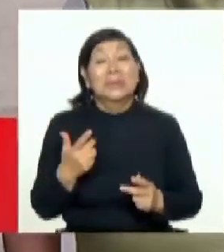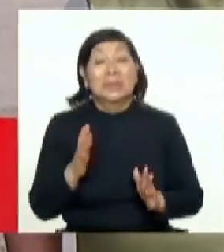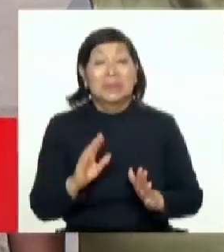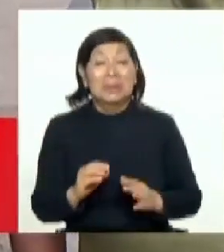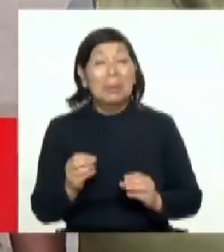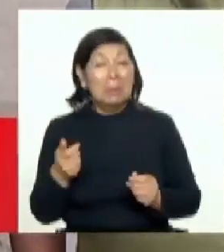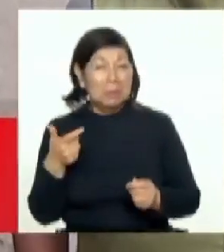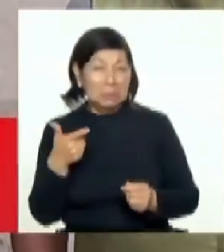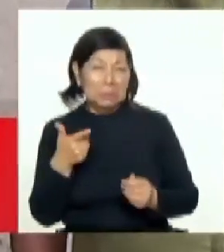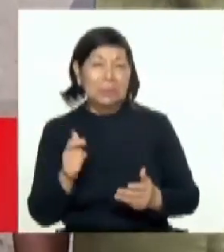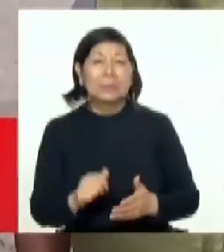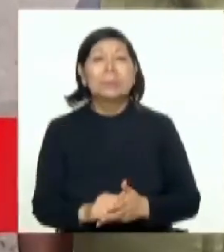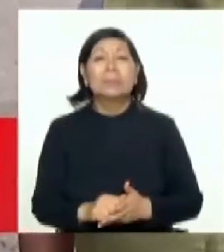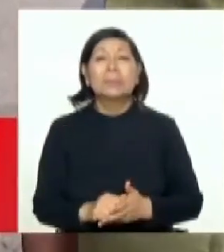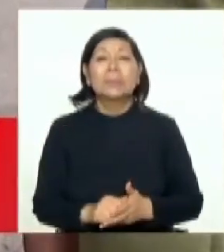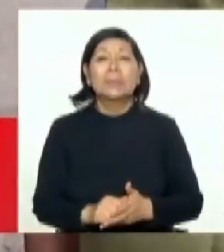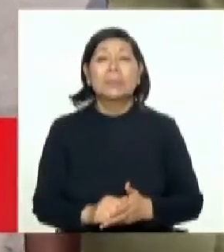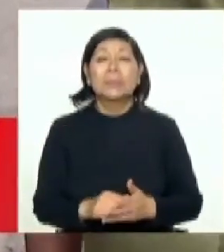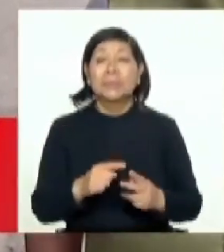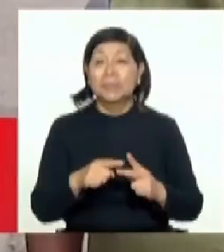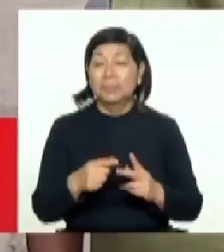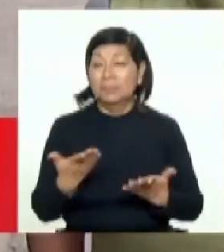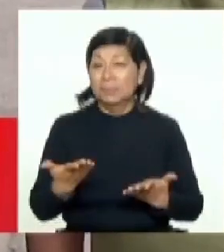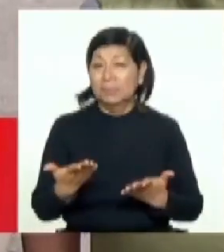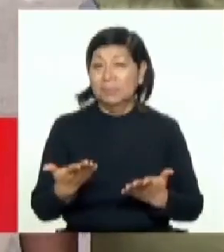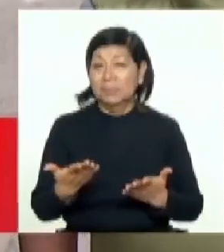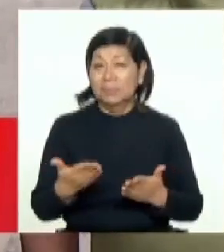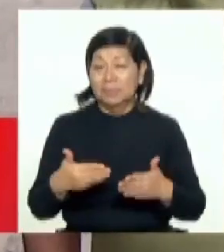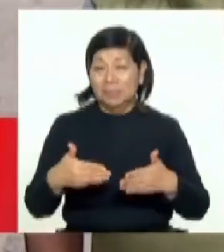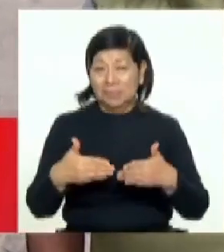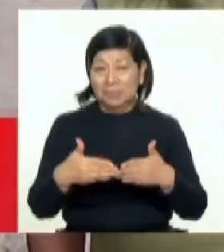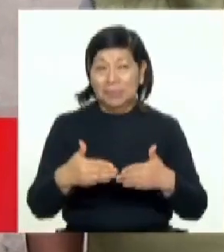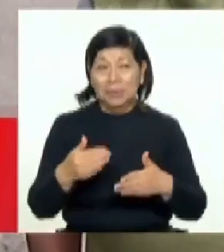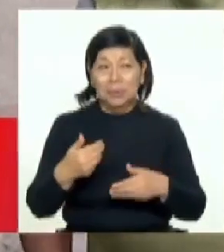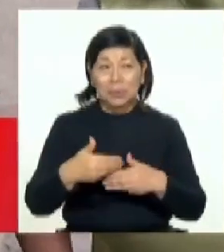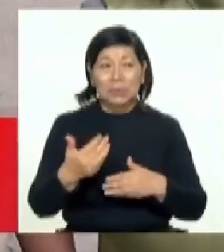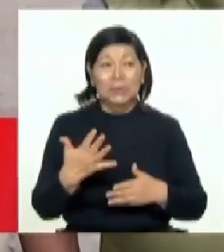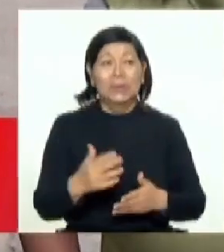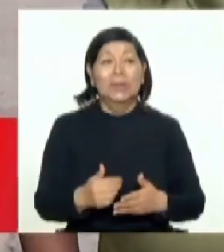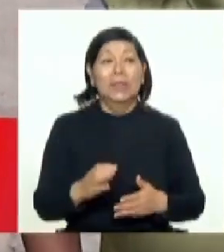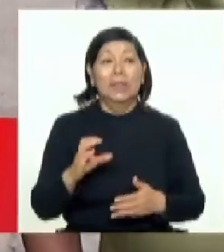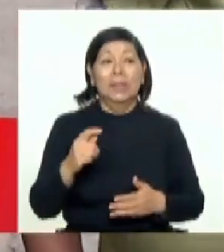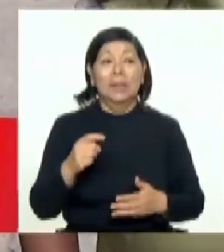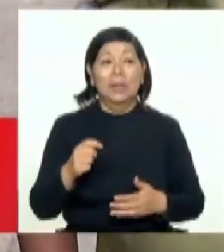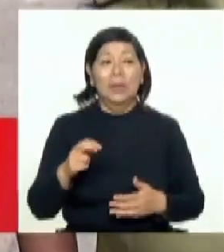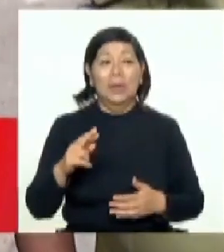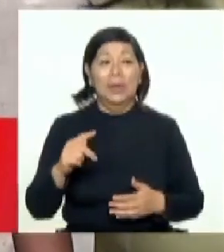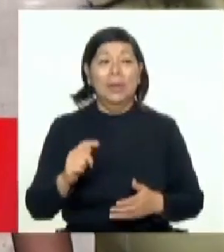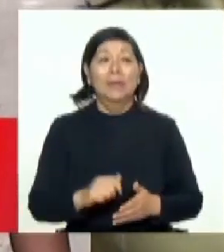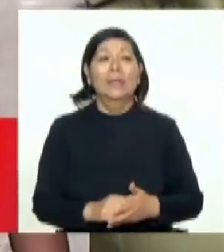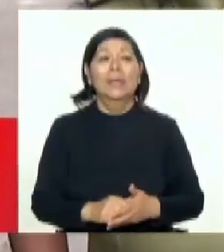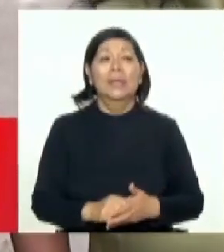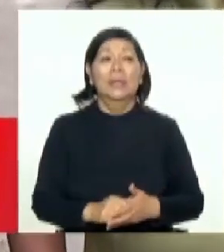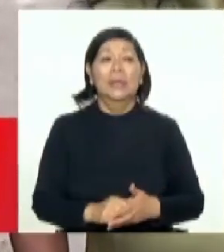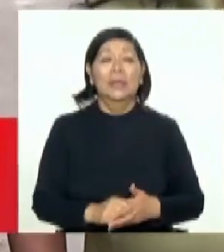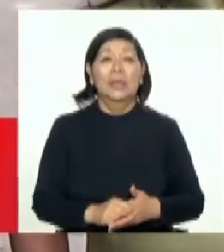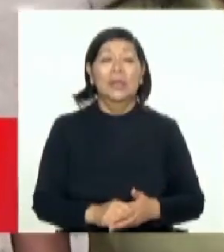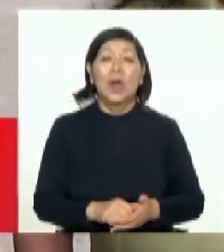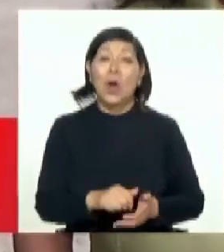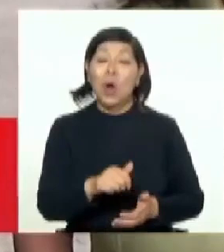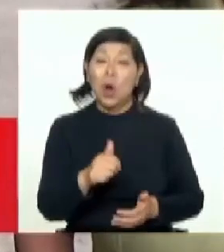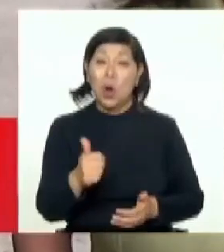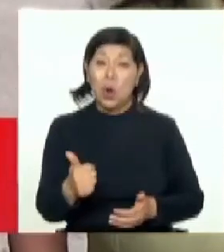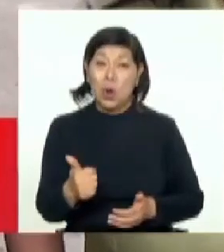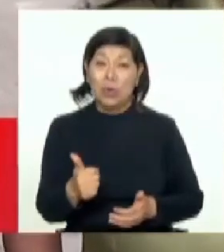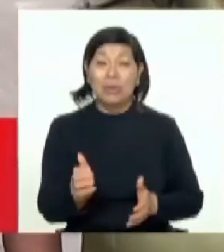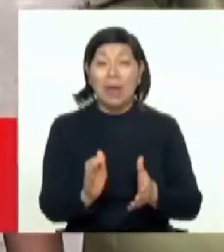sicarios, que los acribillaron a la altura del paradero 5 de Canto Grande, en el Parque del Periodista, y también a